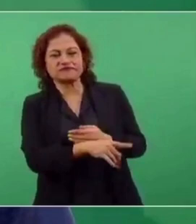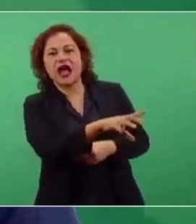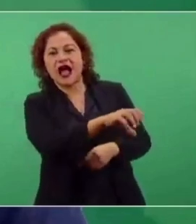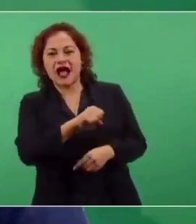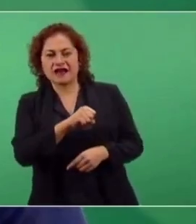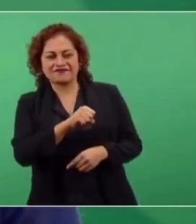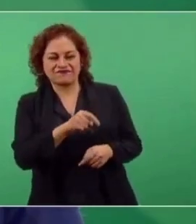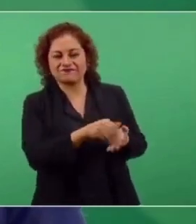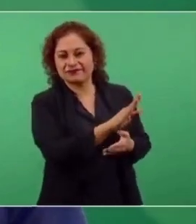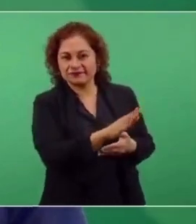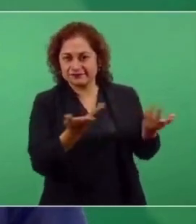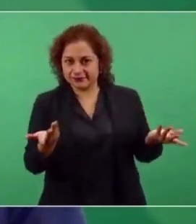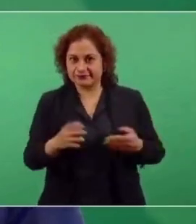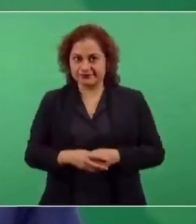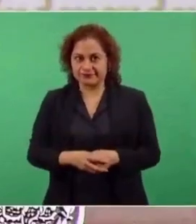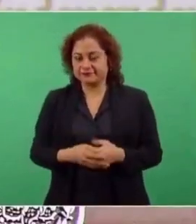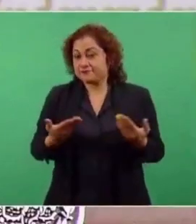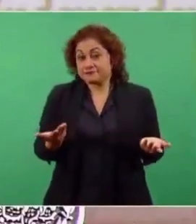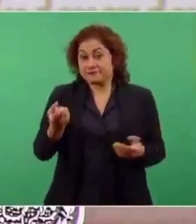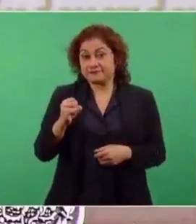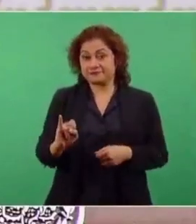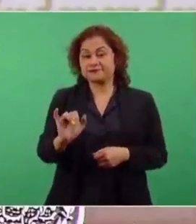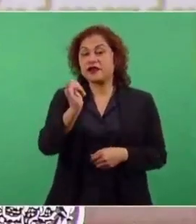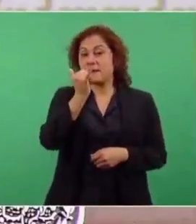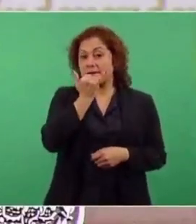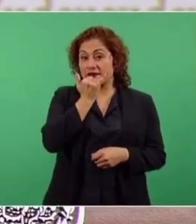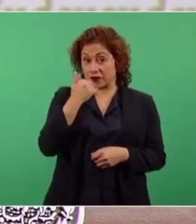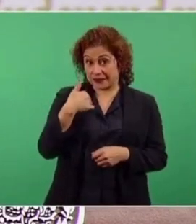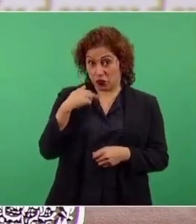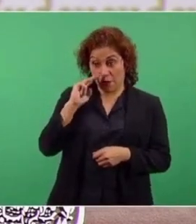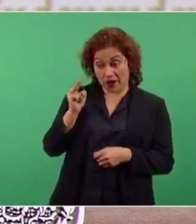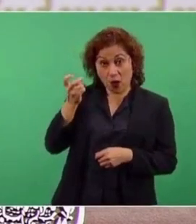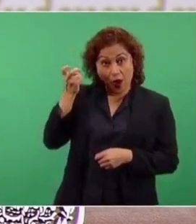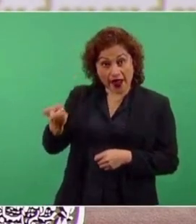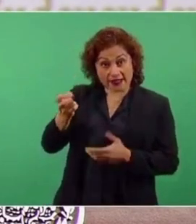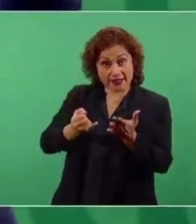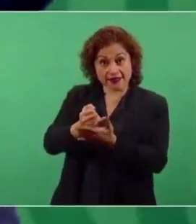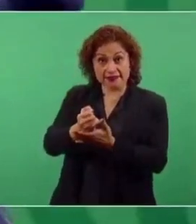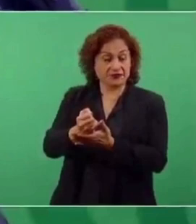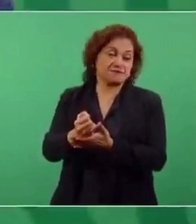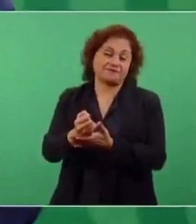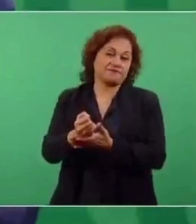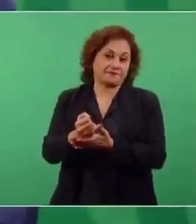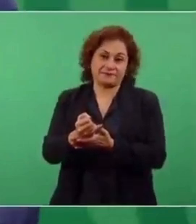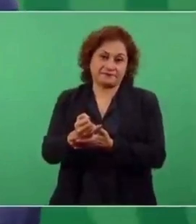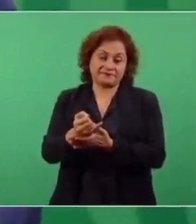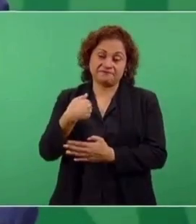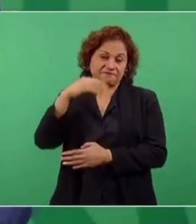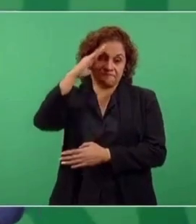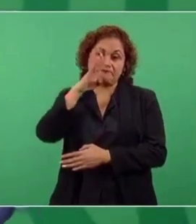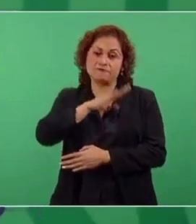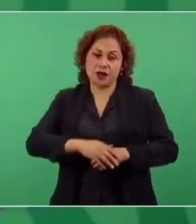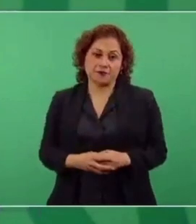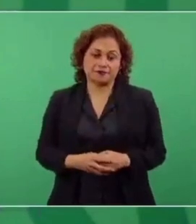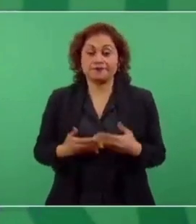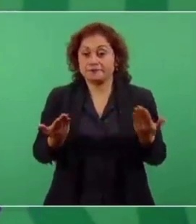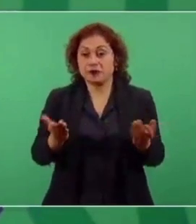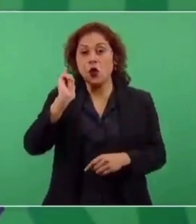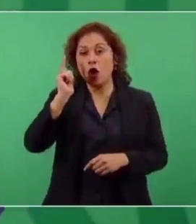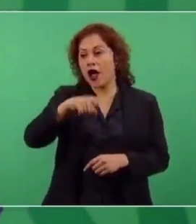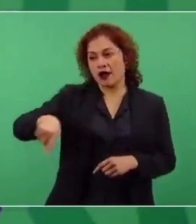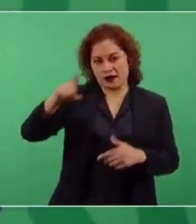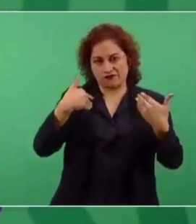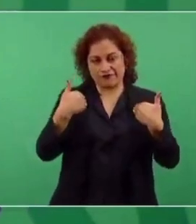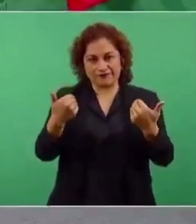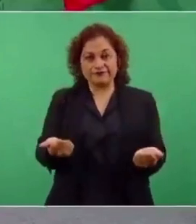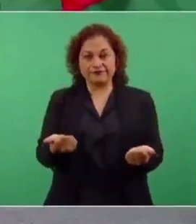Y te elimino. Yo eso nunca lo voy a ver bien. Y espero que comprendan que